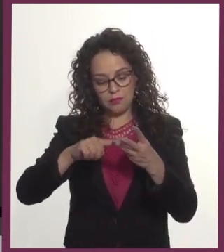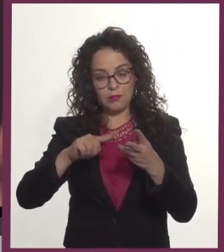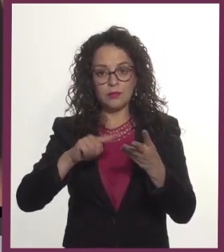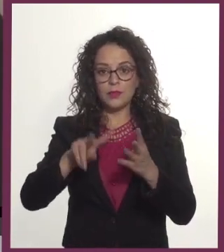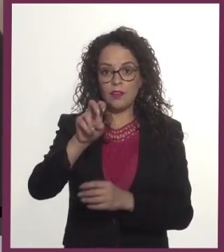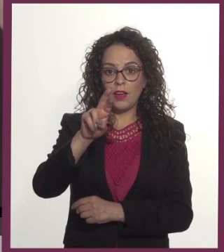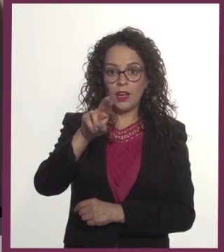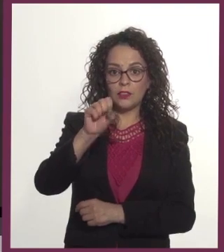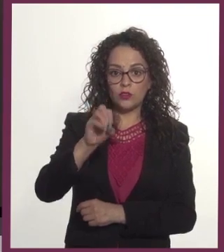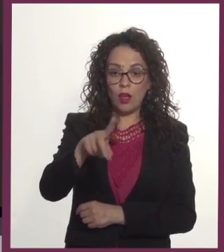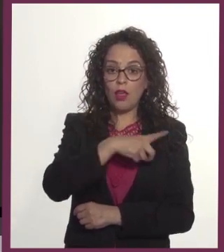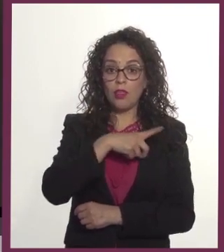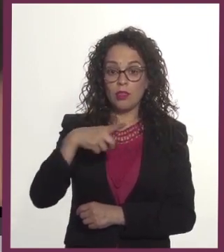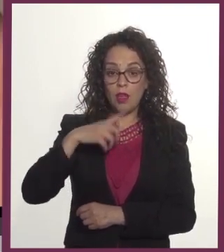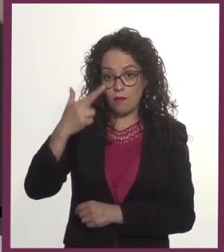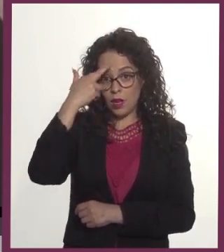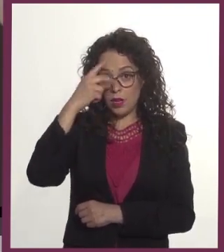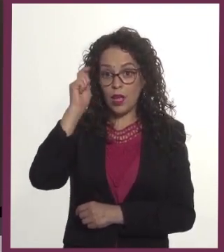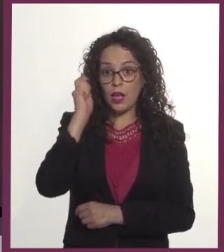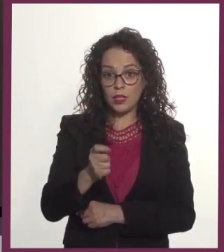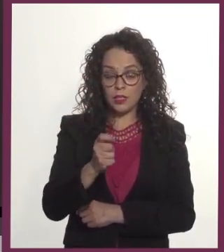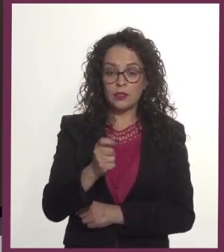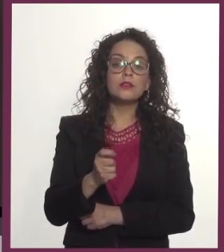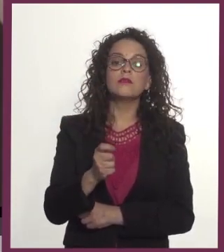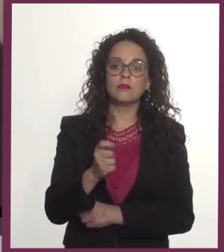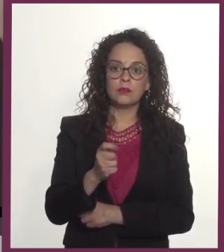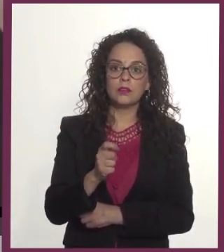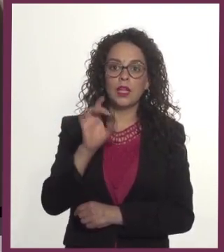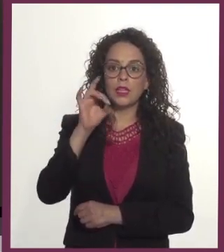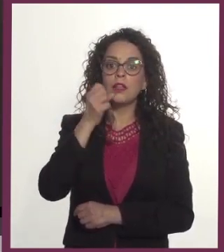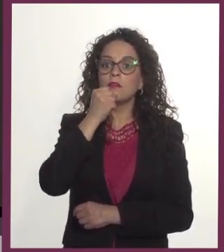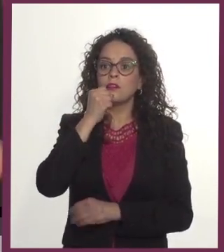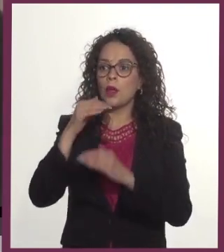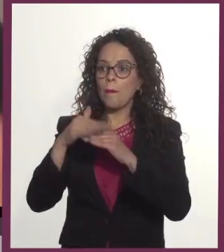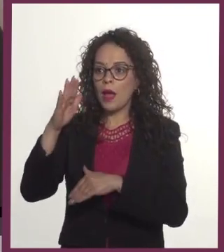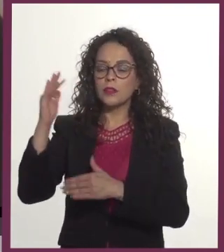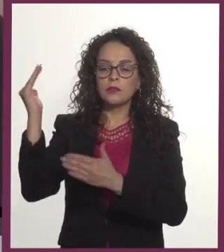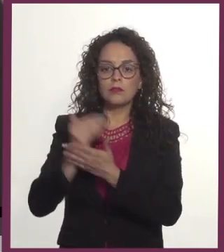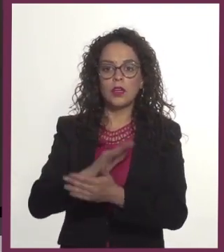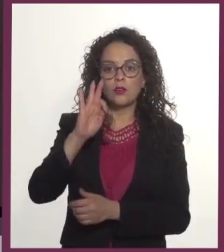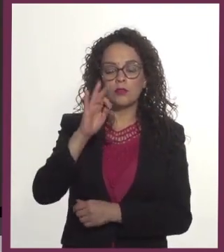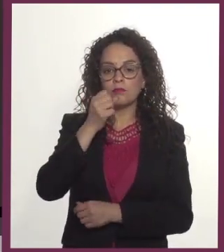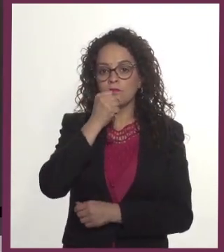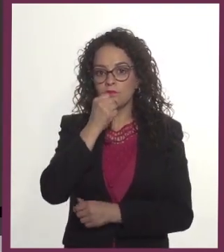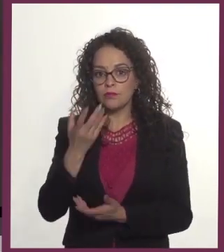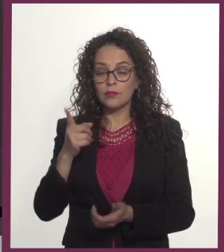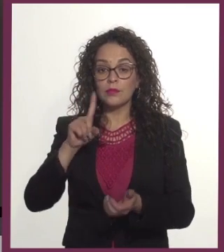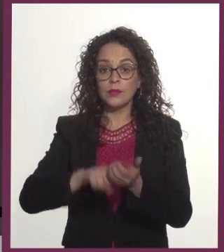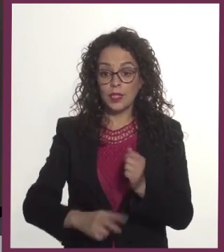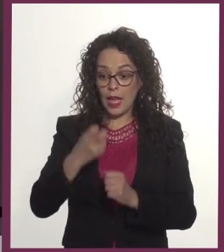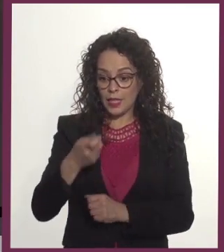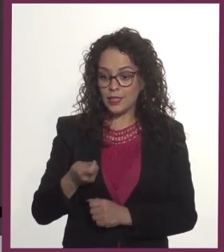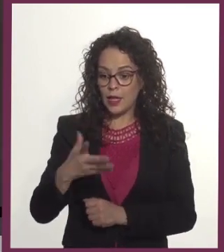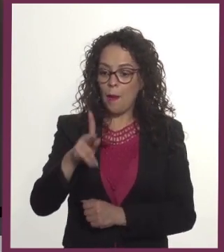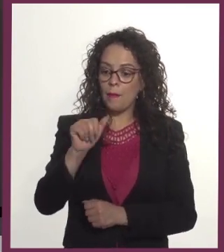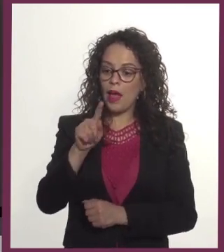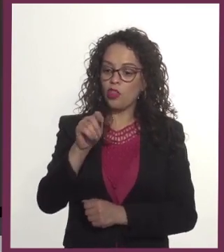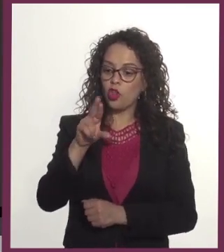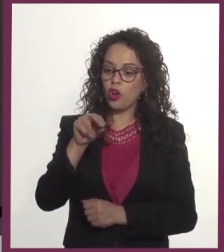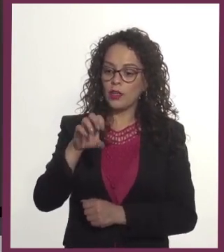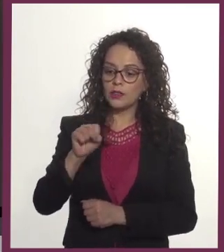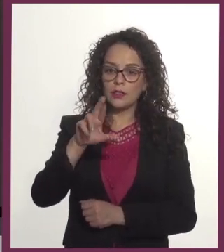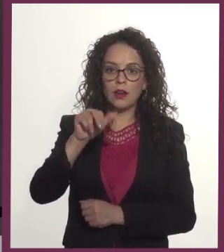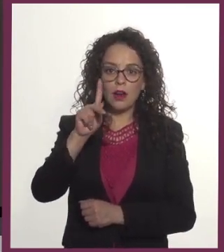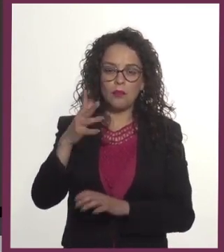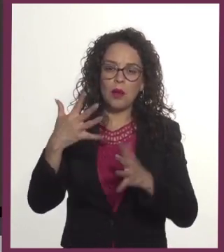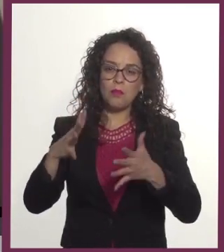deseo mucha suerte en el curso, que sean los mejores en este concurso. Listo, 4 versos. Recuerden que tienen que ser